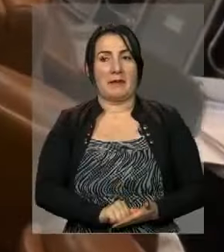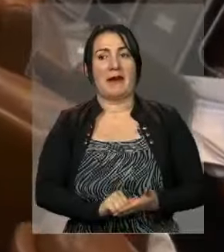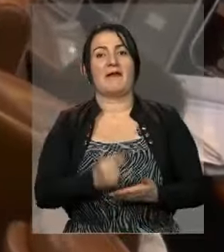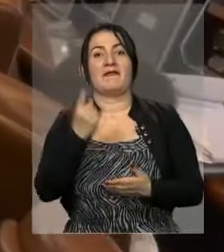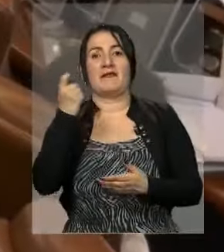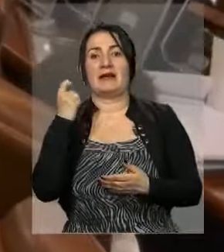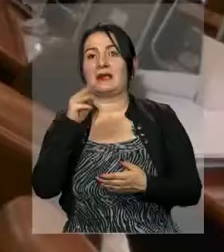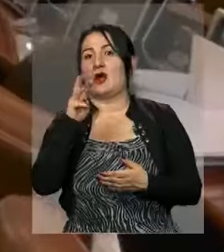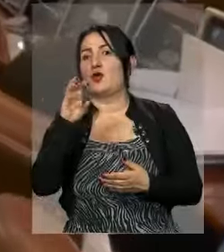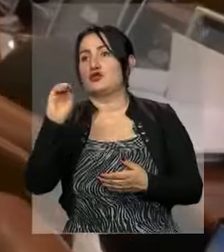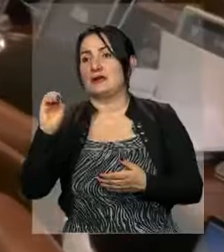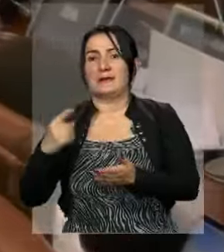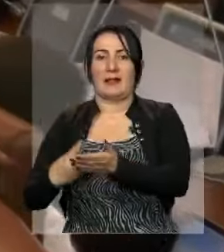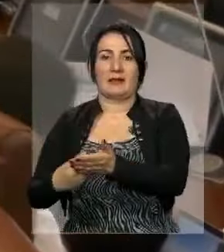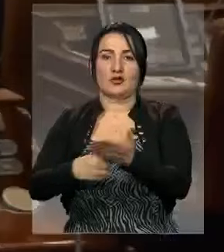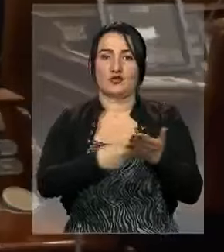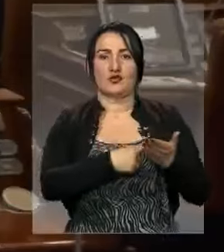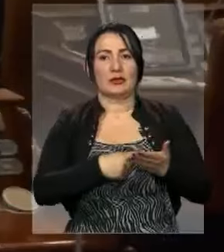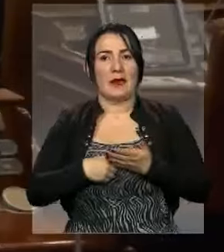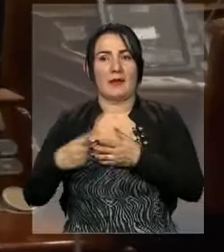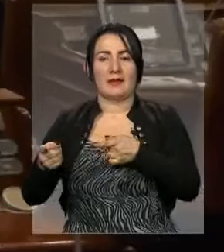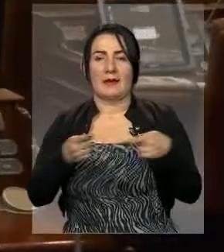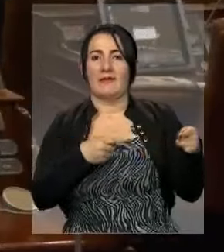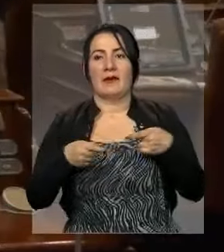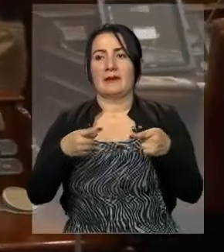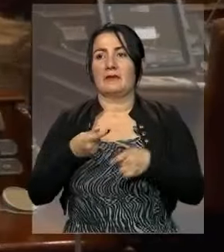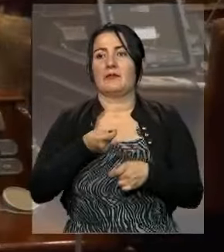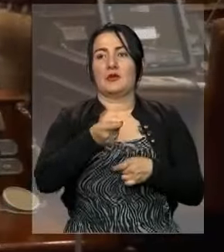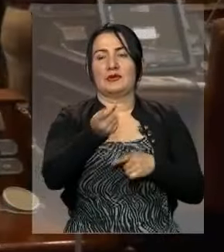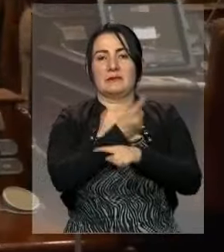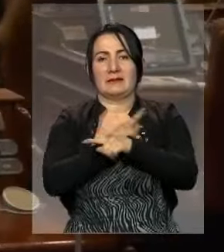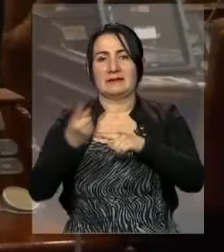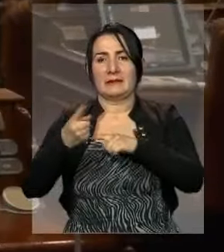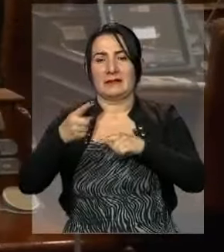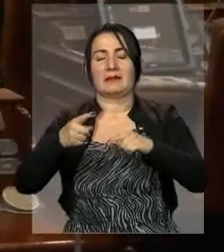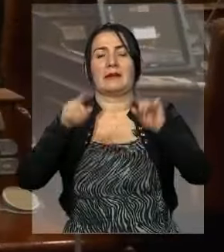quedan 80 por discutir. Su debate continuará la próxima semana en la Cámara de Representantes.